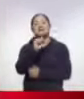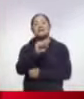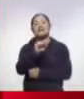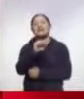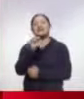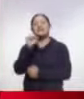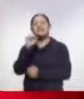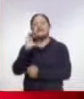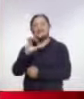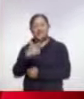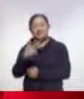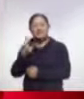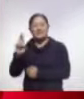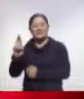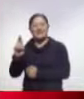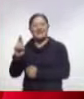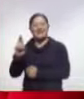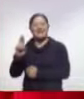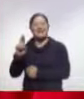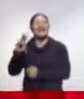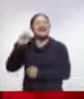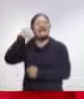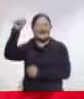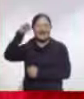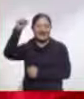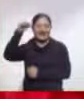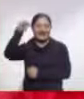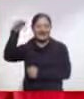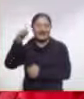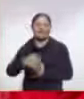¡Sandra Chávez! ¡La, la, la!